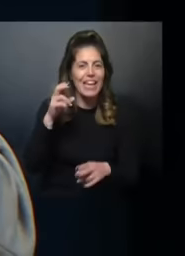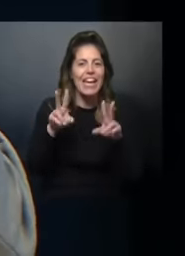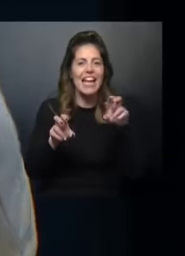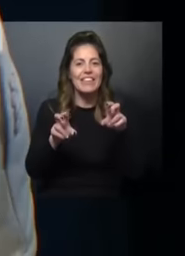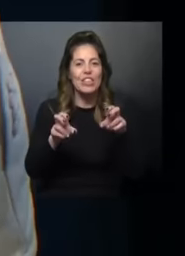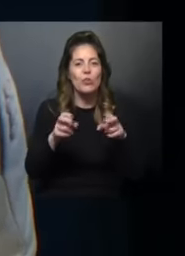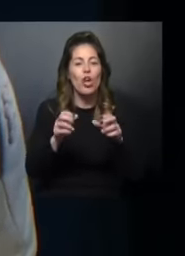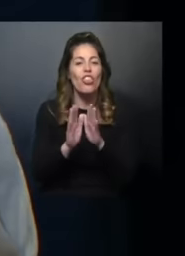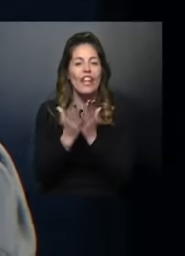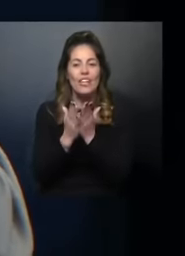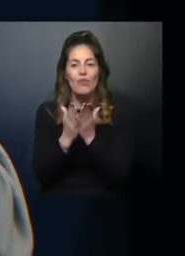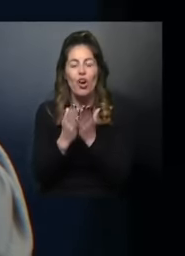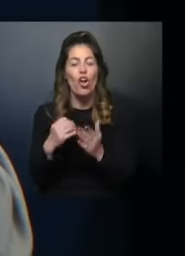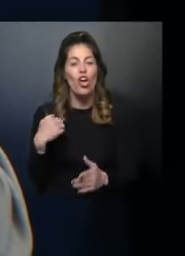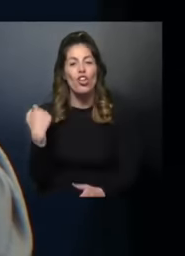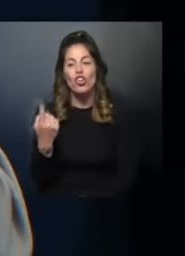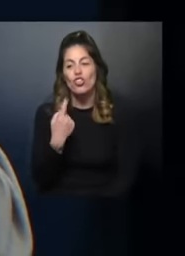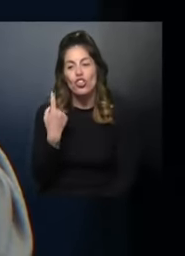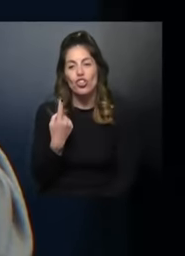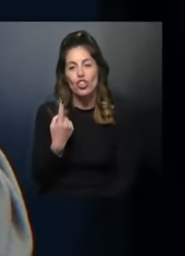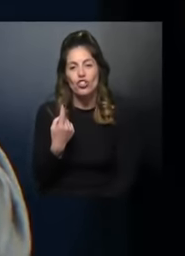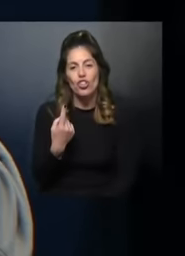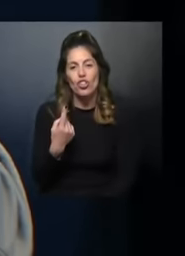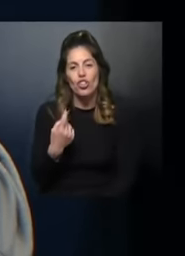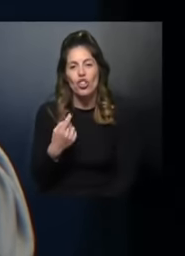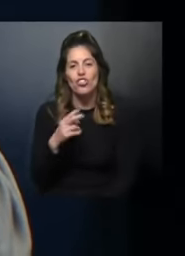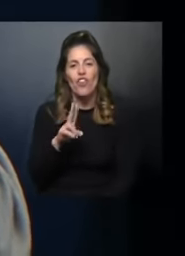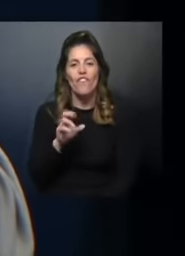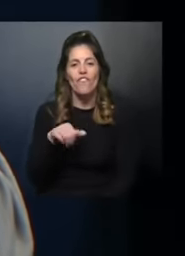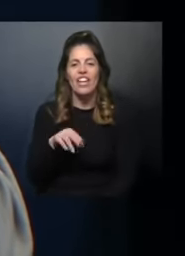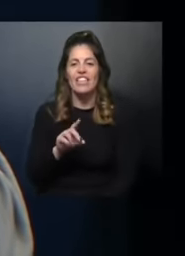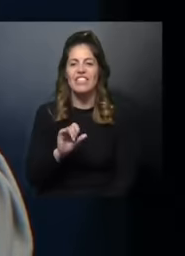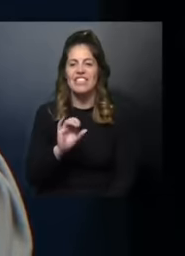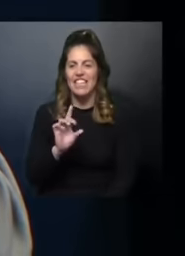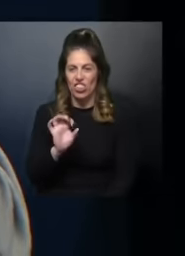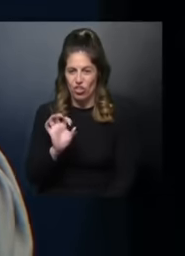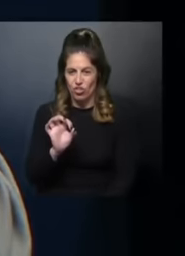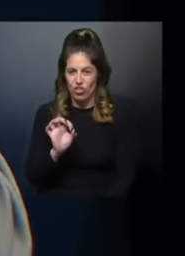Butazón, y nosotros los vencidos, ¿no? Pero aún